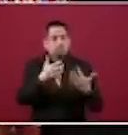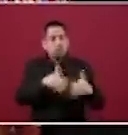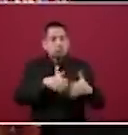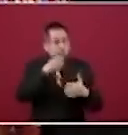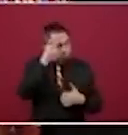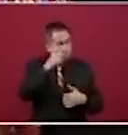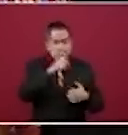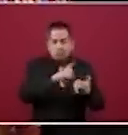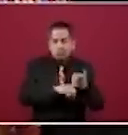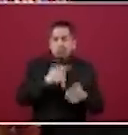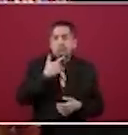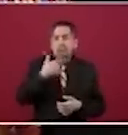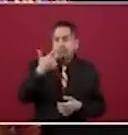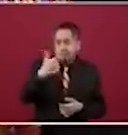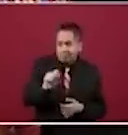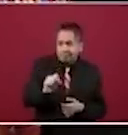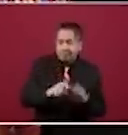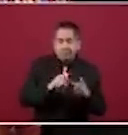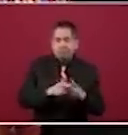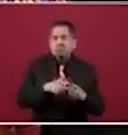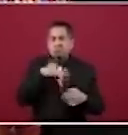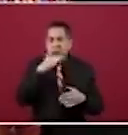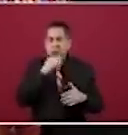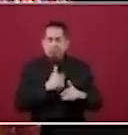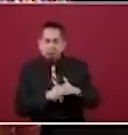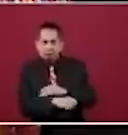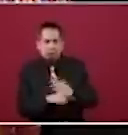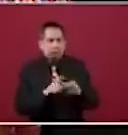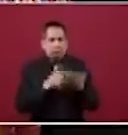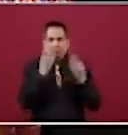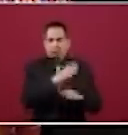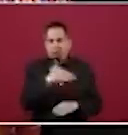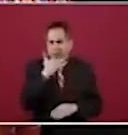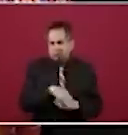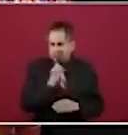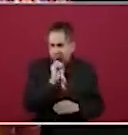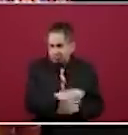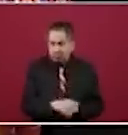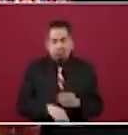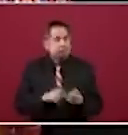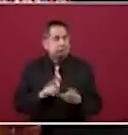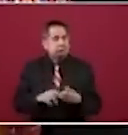lavado de dinero, con empresarios, actividades bancarias.